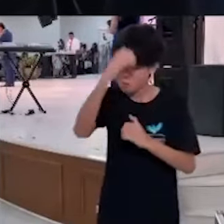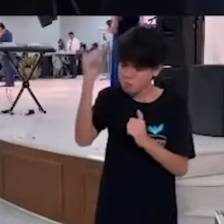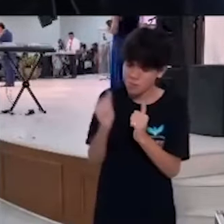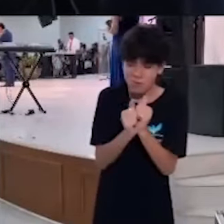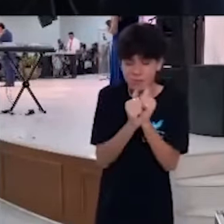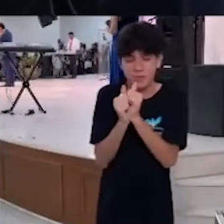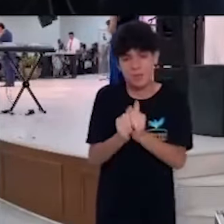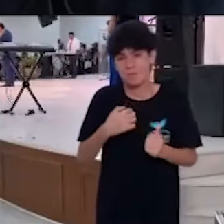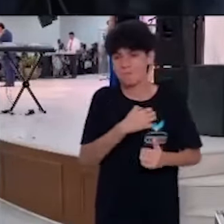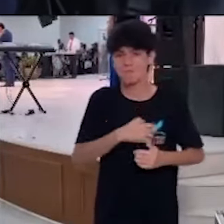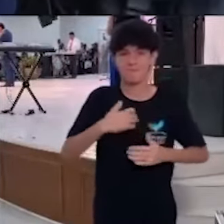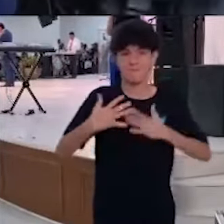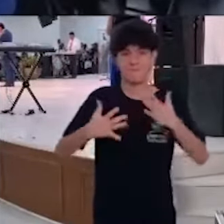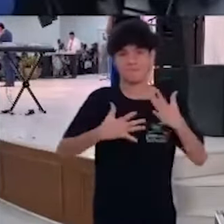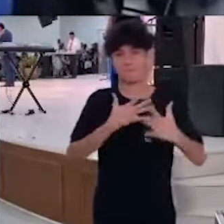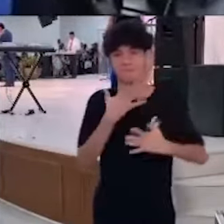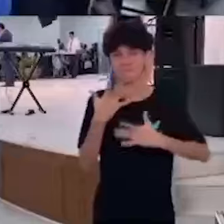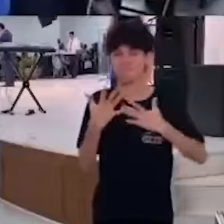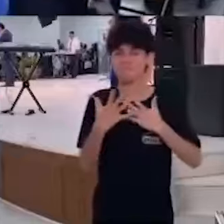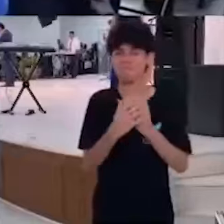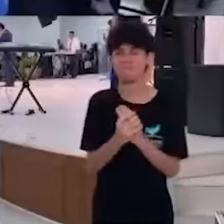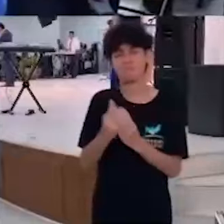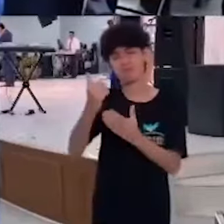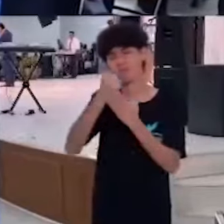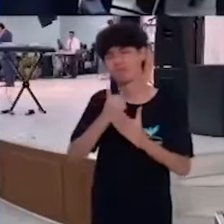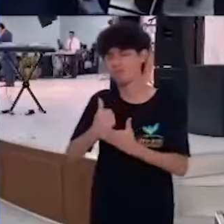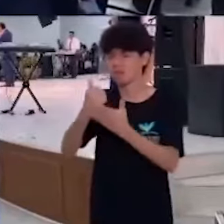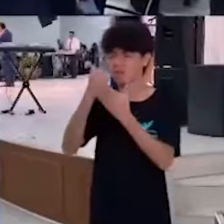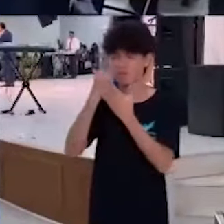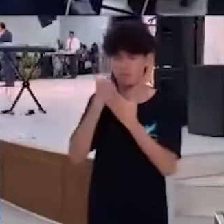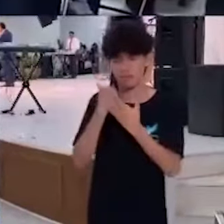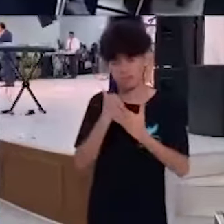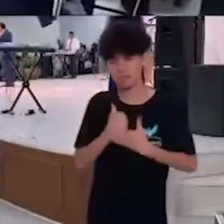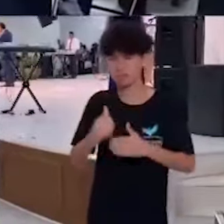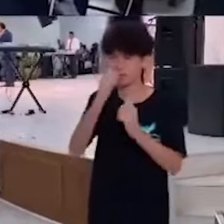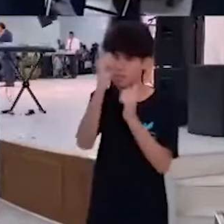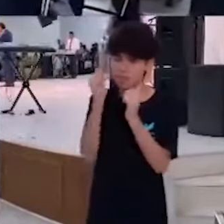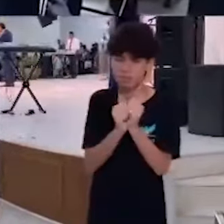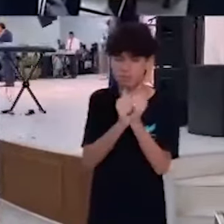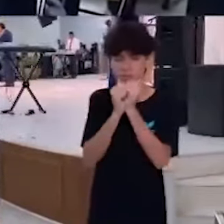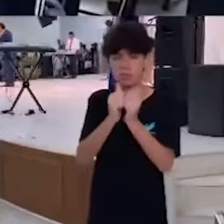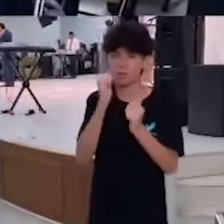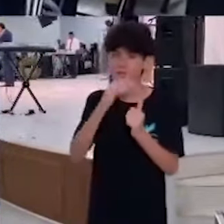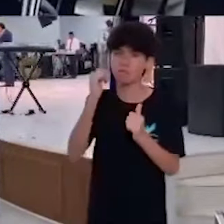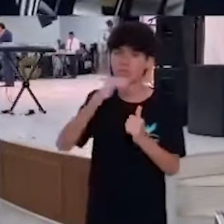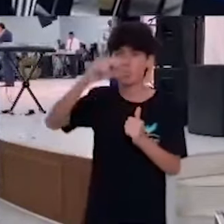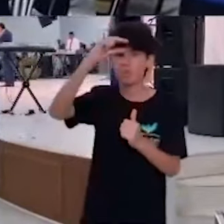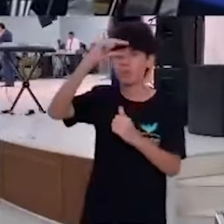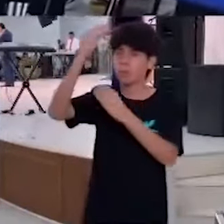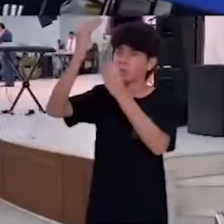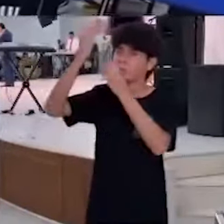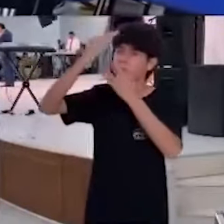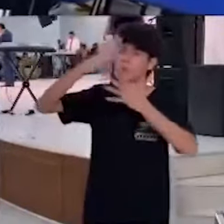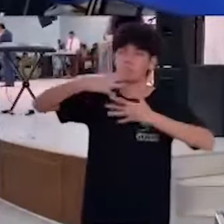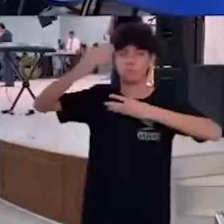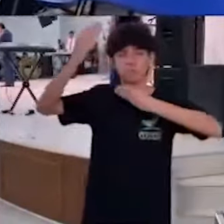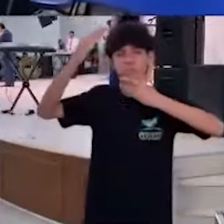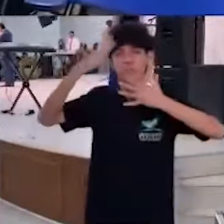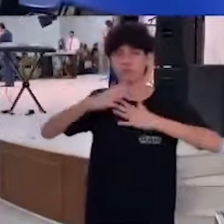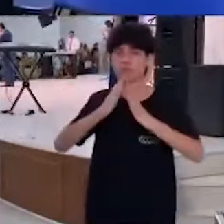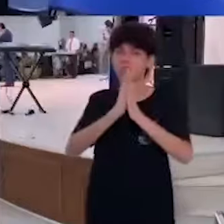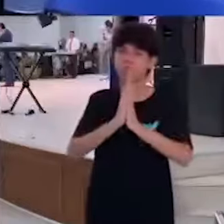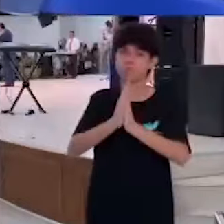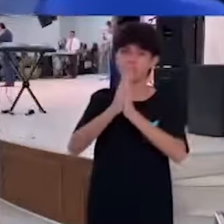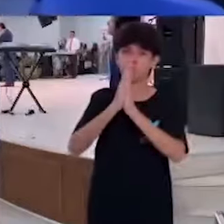Guárdanos del mal, líbranos de la tentación. Danos de tu sabiduría, Señor. Nos